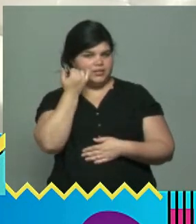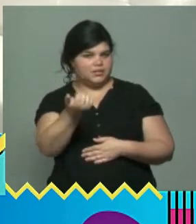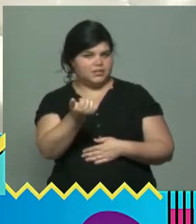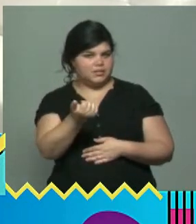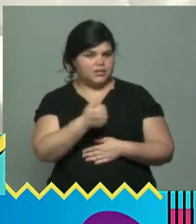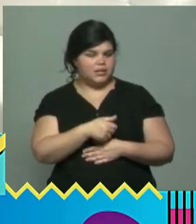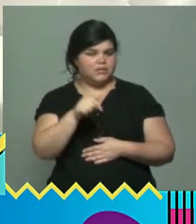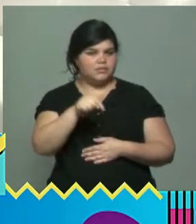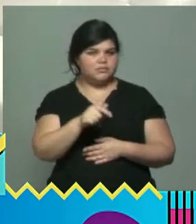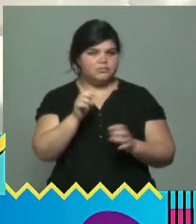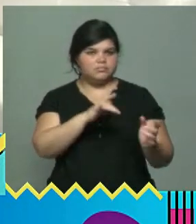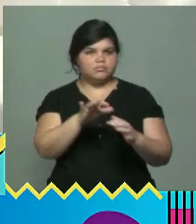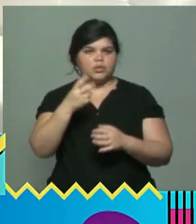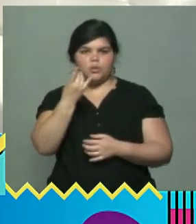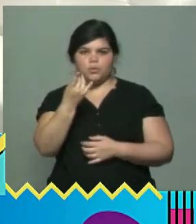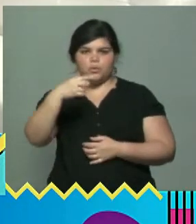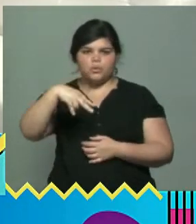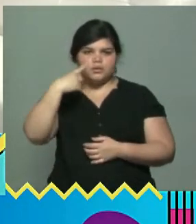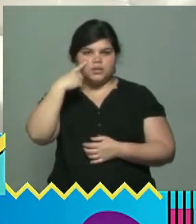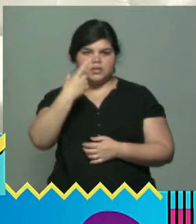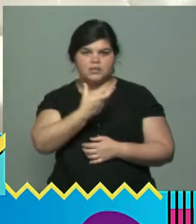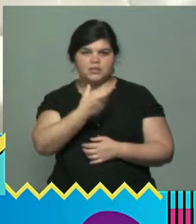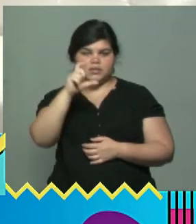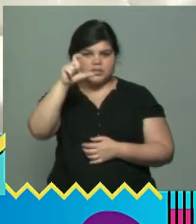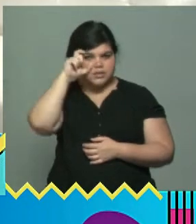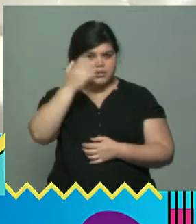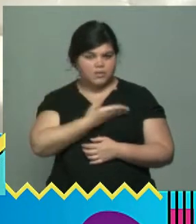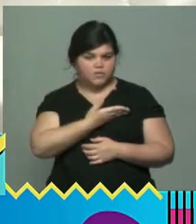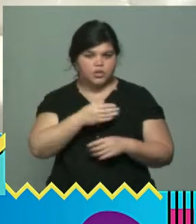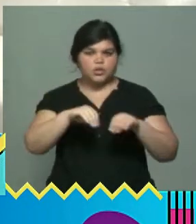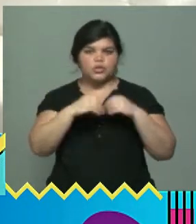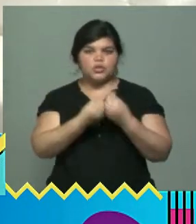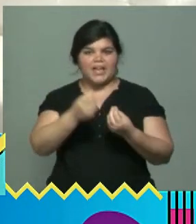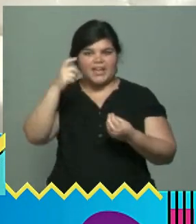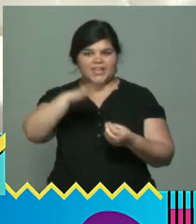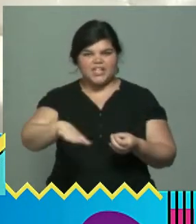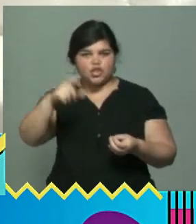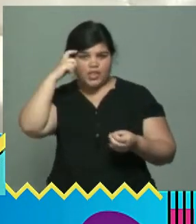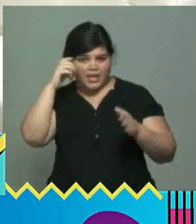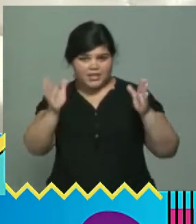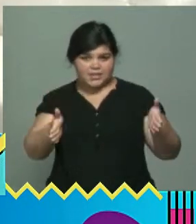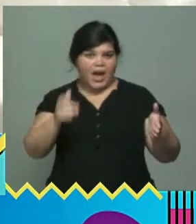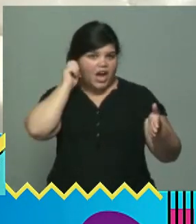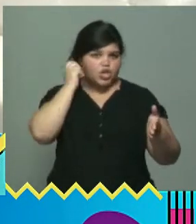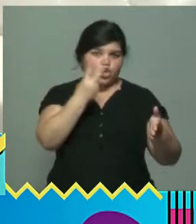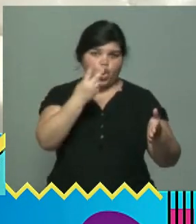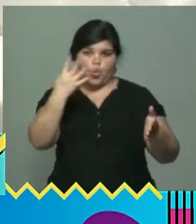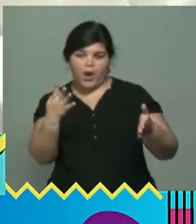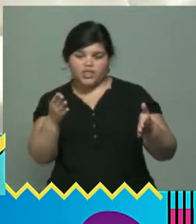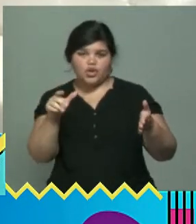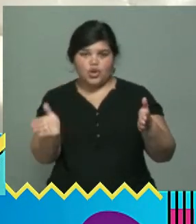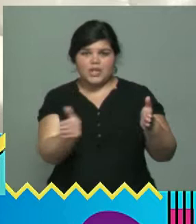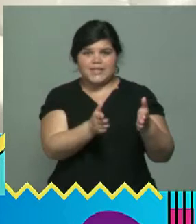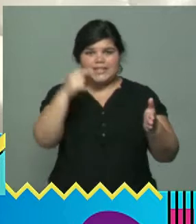¿Por qué? Porque UNICEF, a partir de un estudio, dio números. 7 de cada 10 niños de entre 2 y 4 años sufren